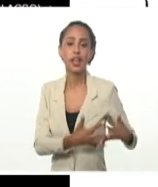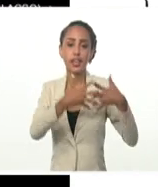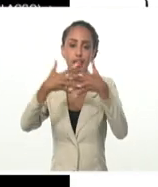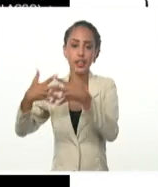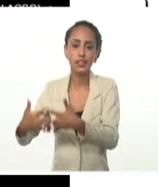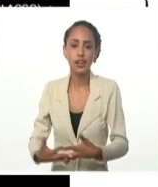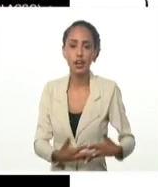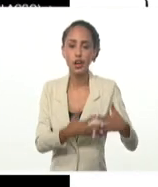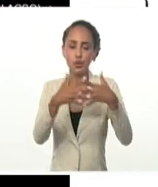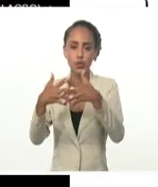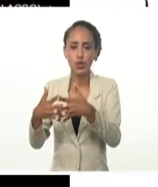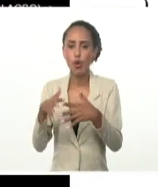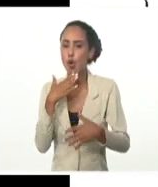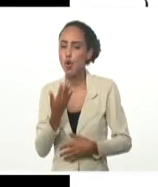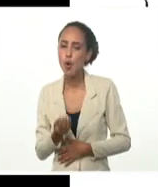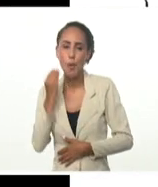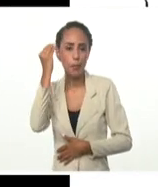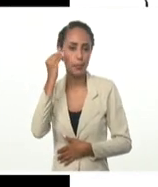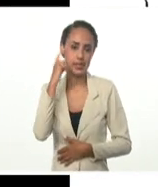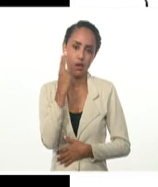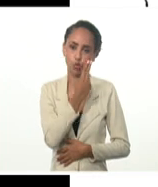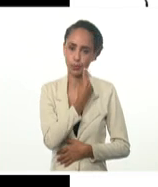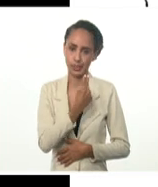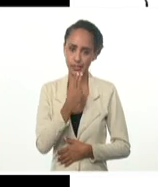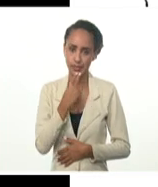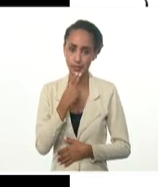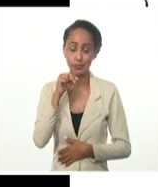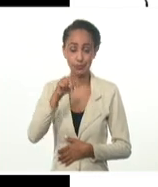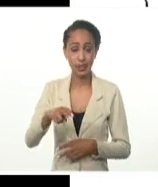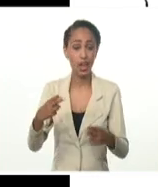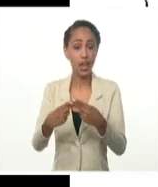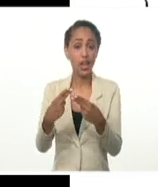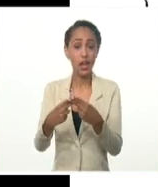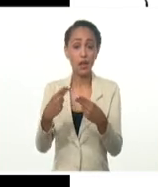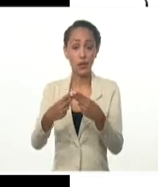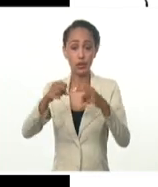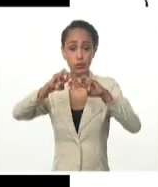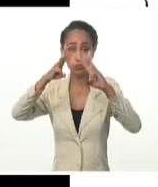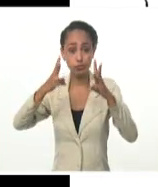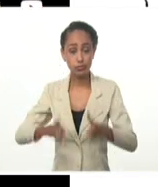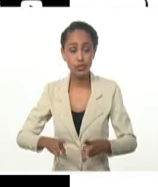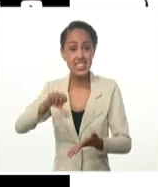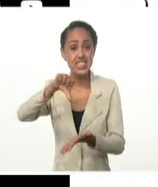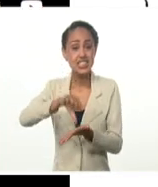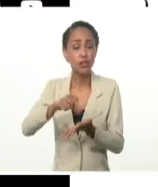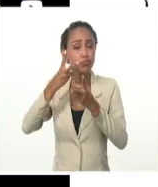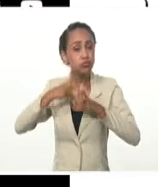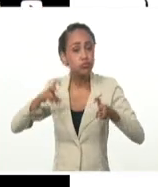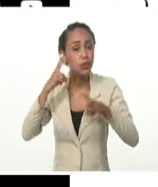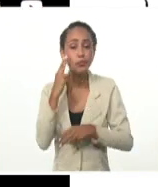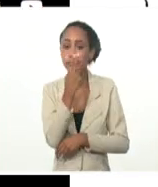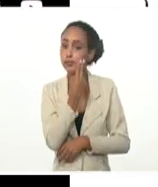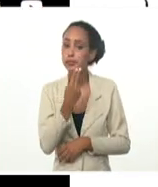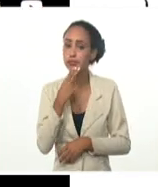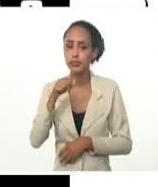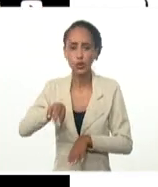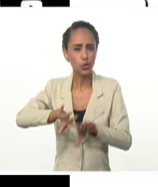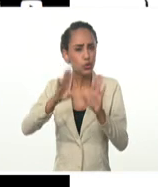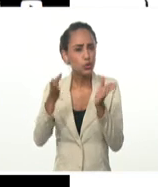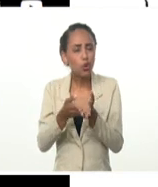pupila de José Martí. En el evento virtual convocado por el Centro de Estudios Martianos, se profundizaron y actualizaron las